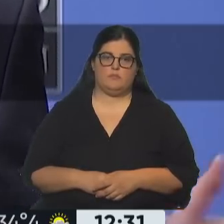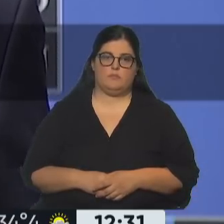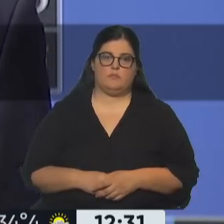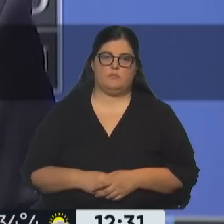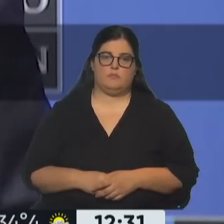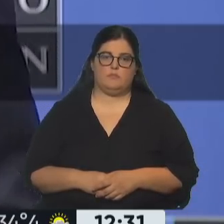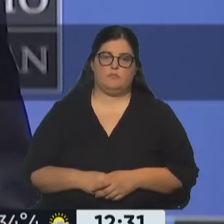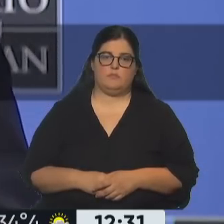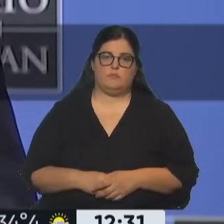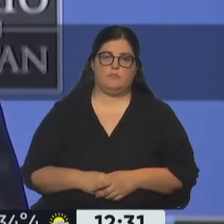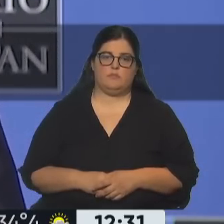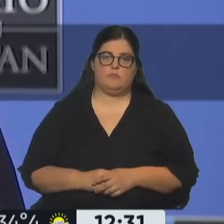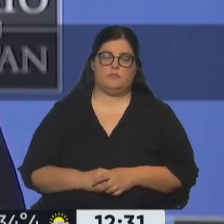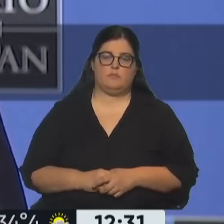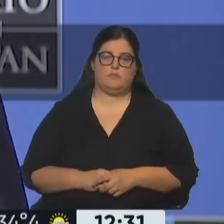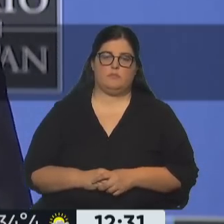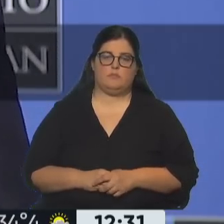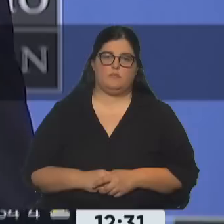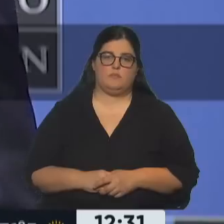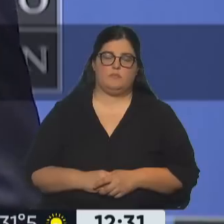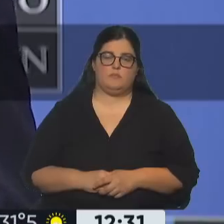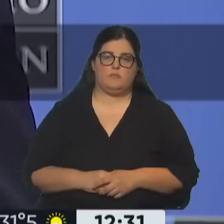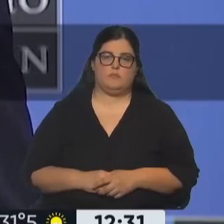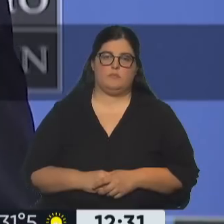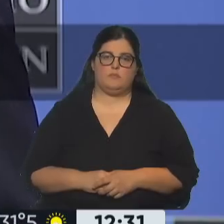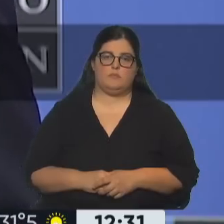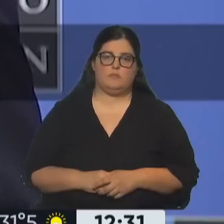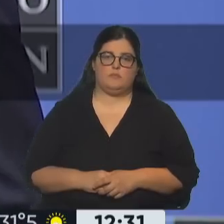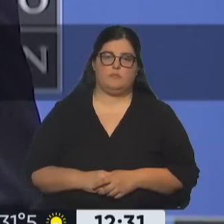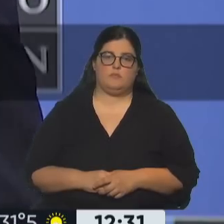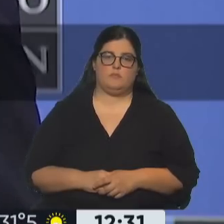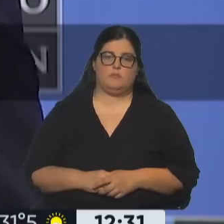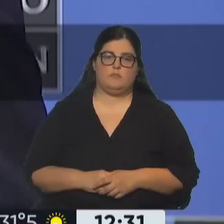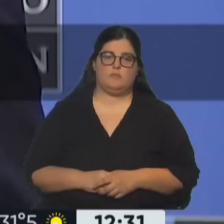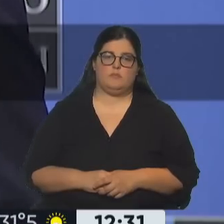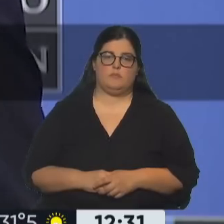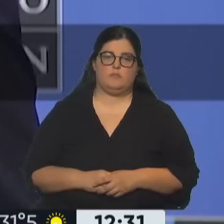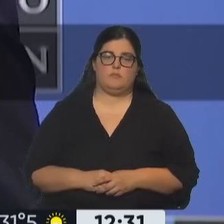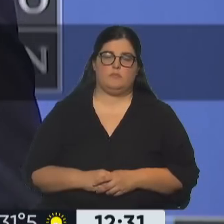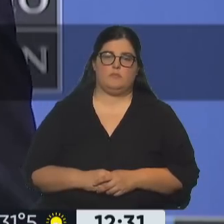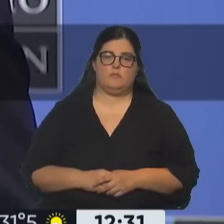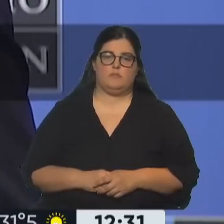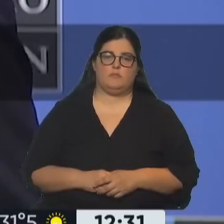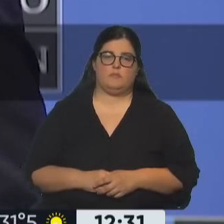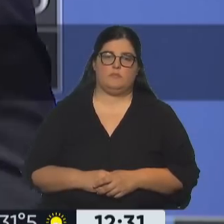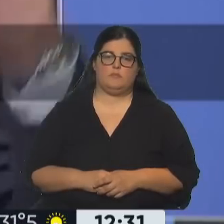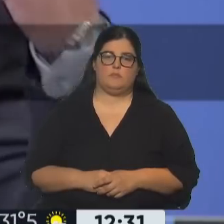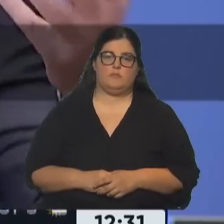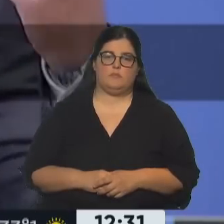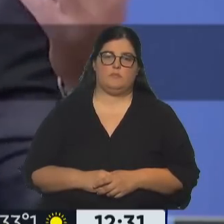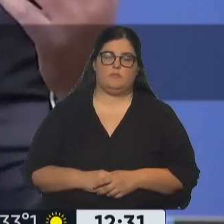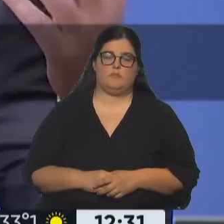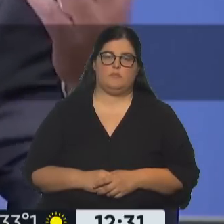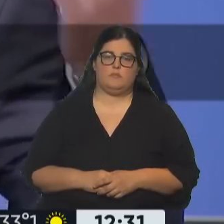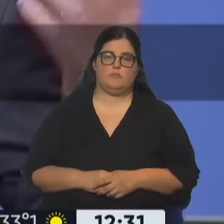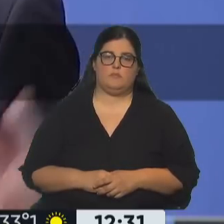happened in Poland yesterday, because this is a direct result of the ongoing war and a